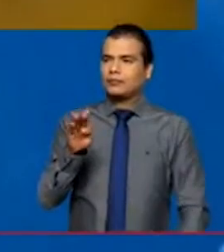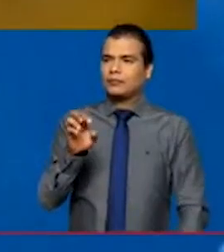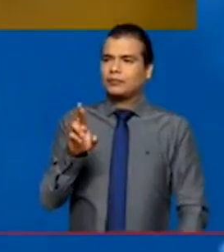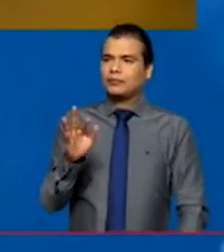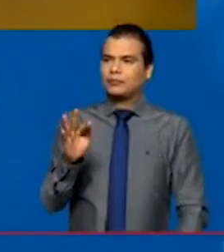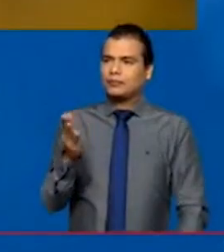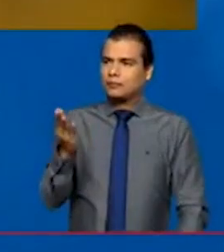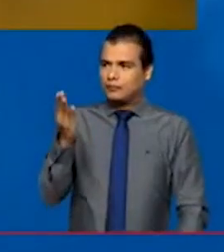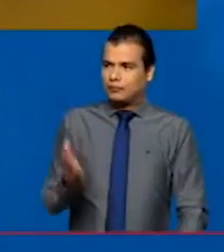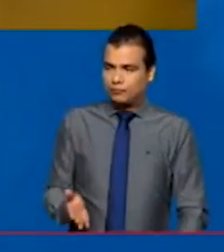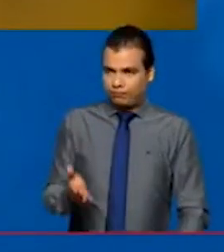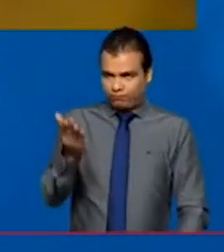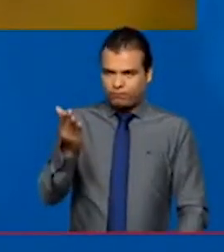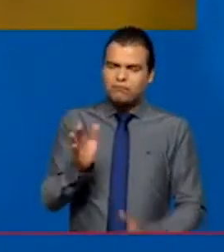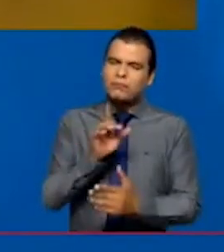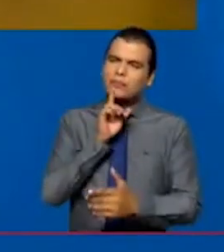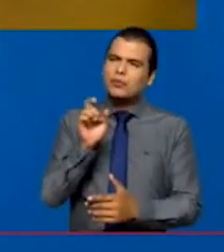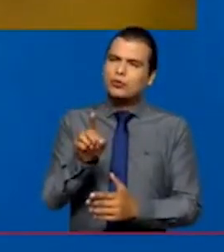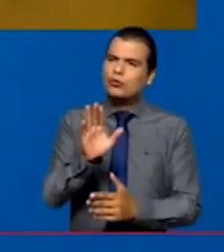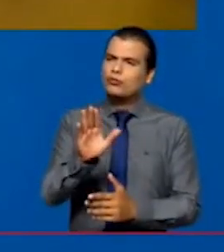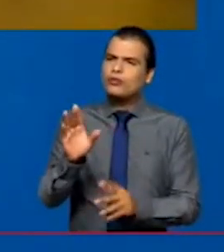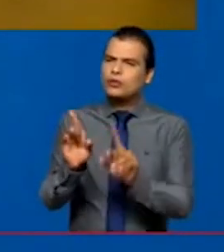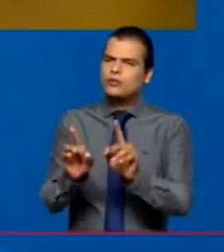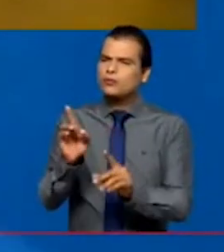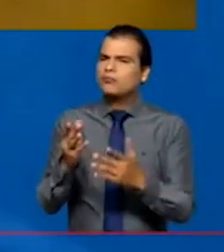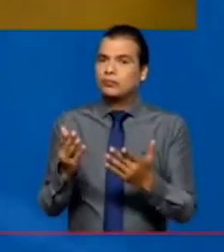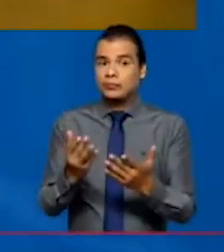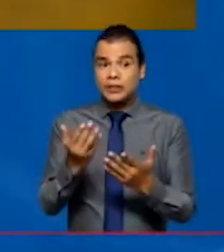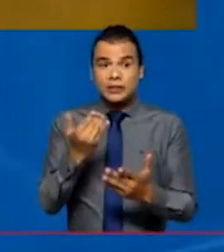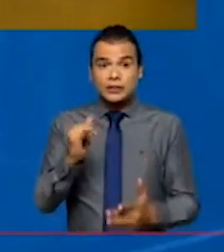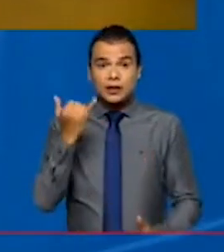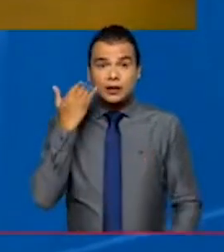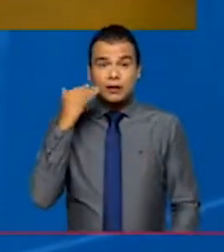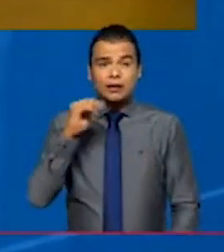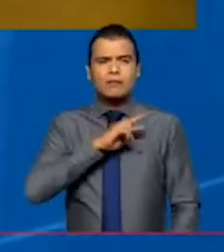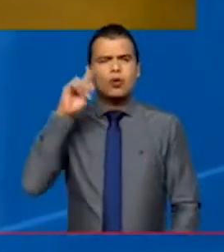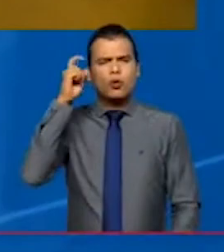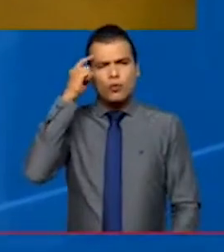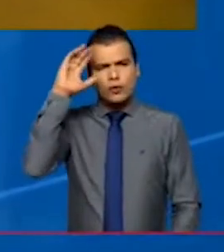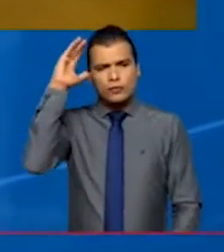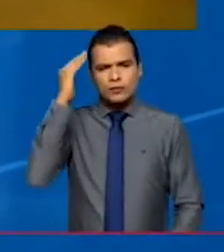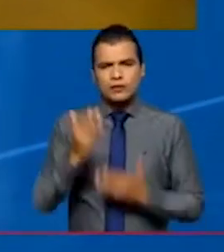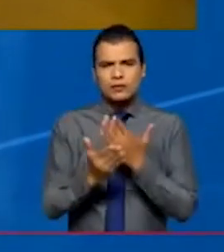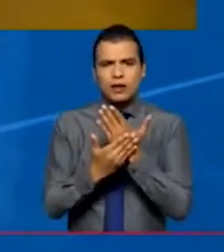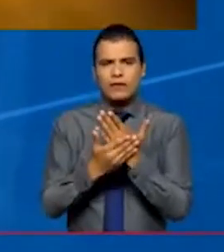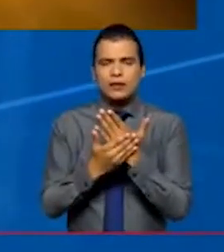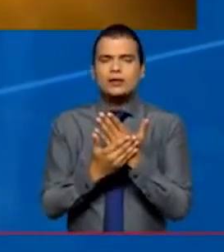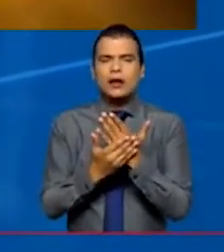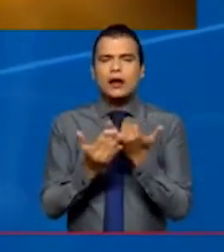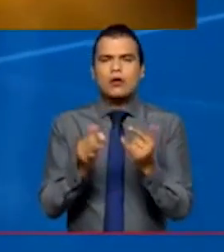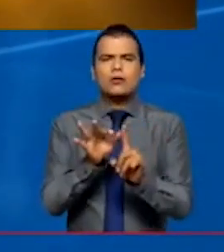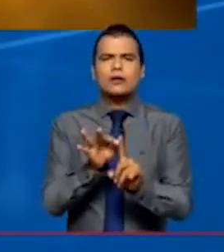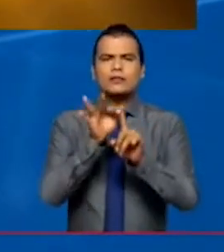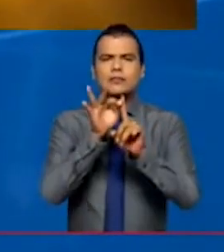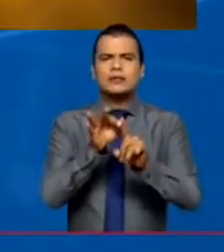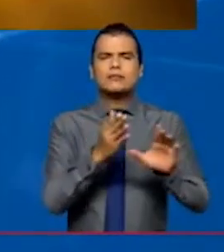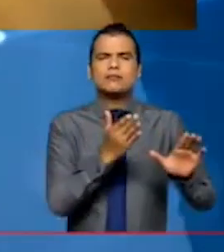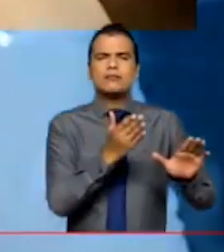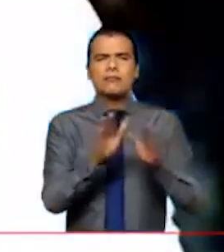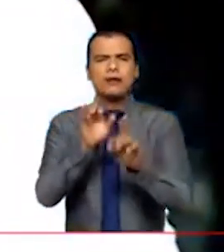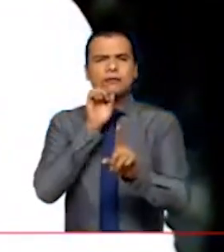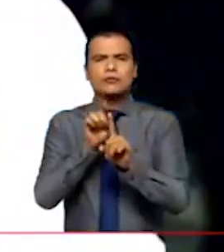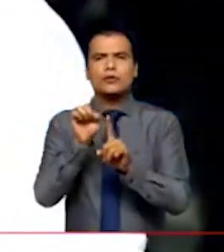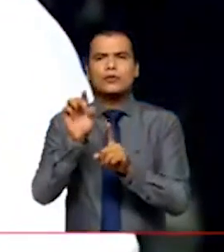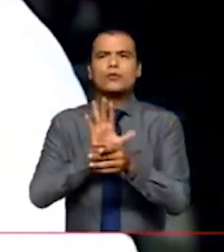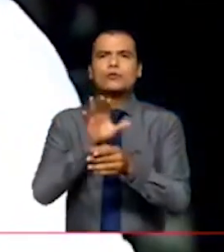Bueno, sí, muy buenas noches. Atendiendo la instrucción de la gobernadora Clara Luz Roldán, se ha desplegado un plan operativo específico para el municipio de Tuluá